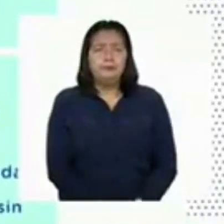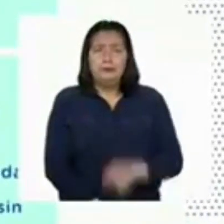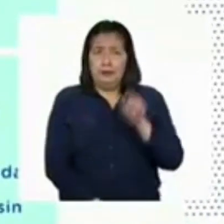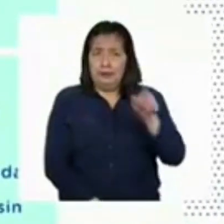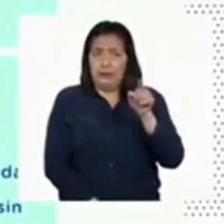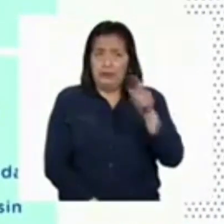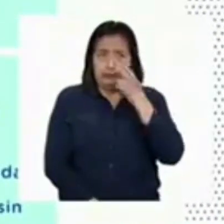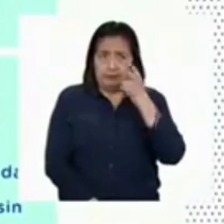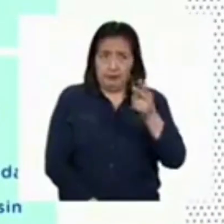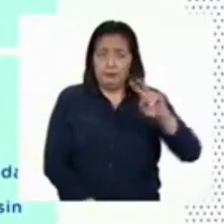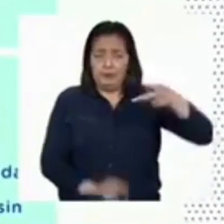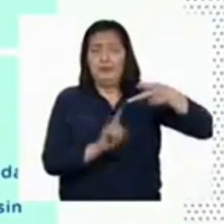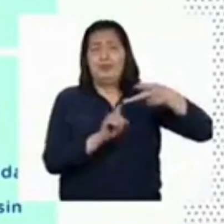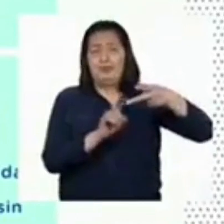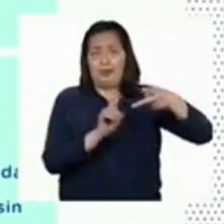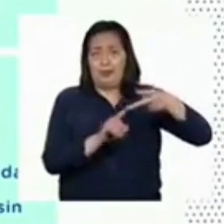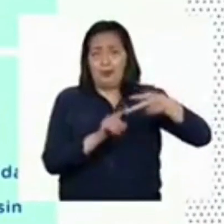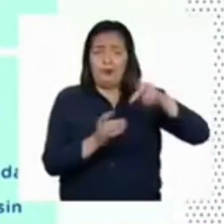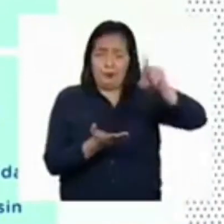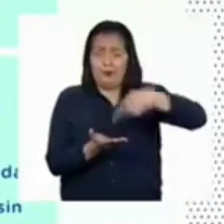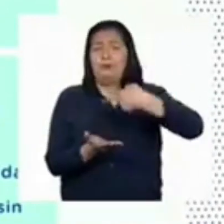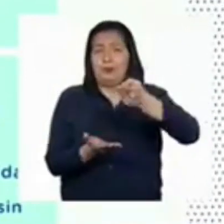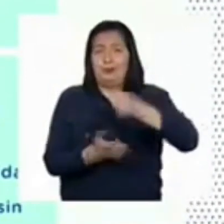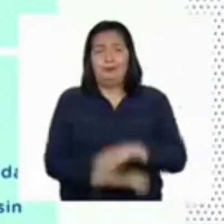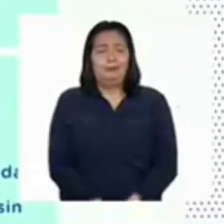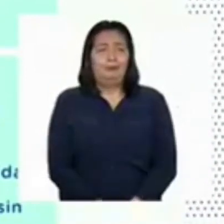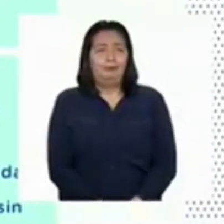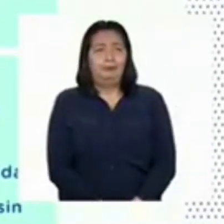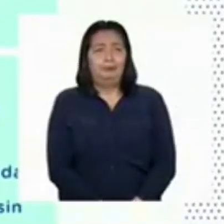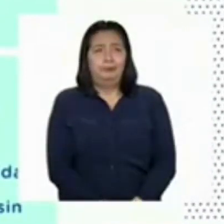Aquí podemos ver el segundo argumento que nos envió Danitza.